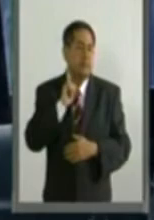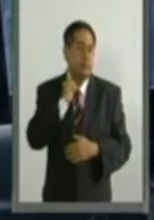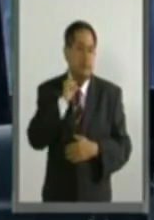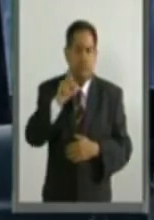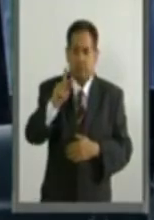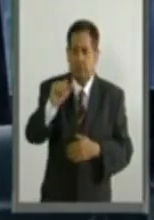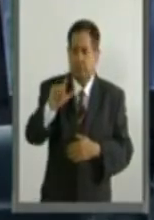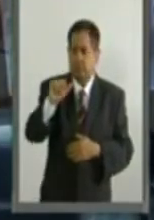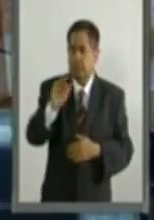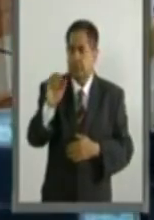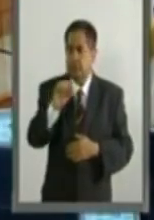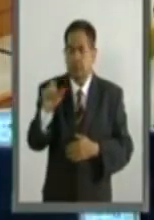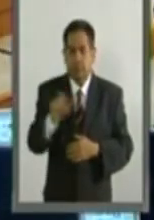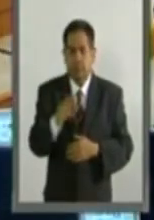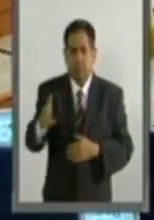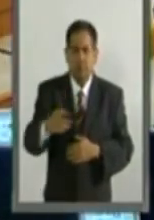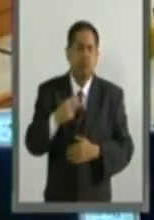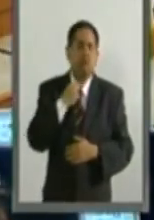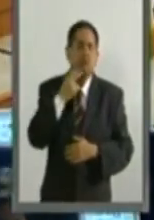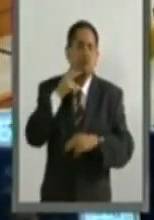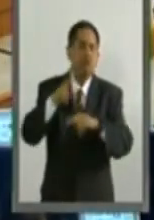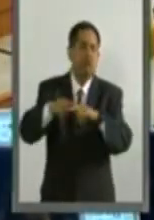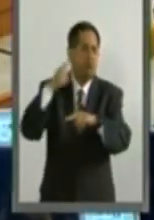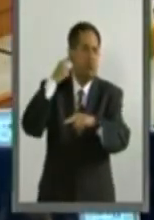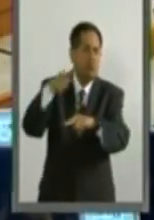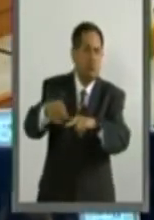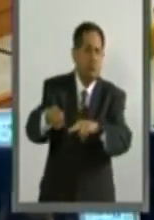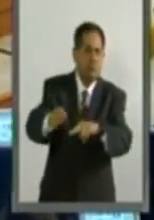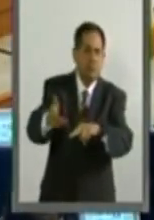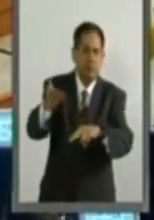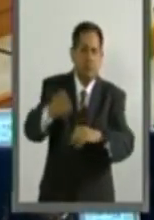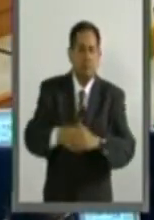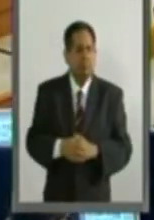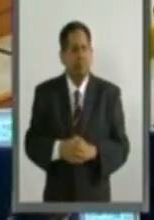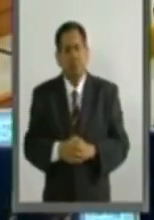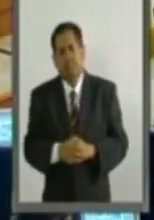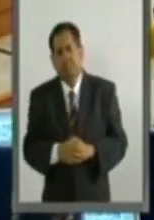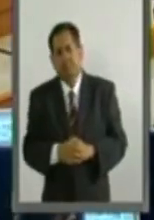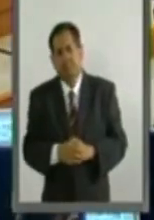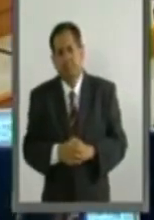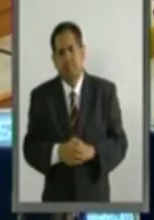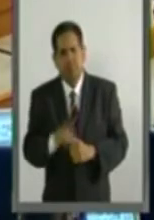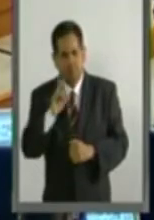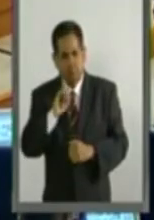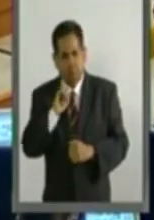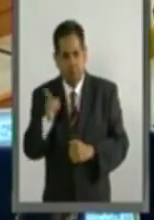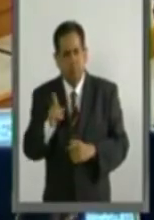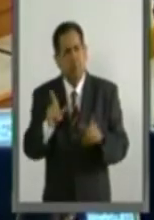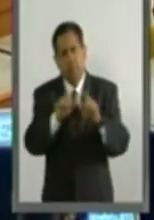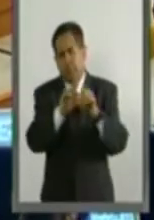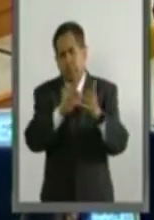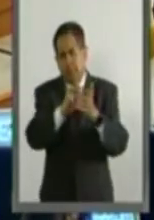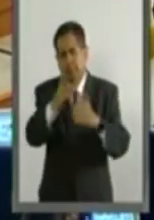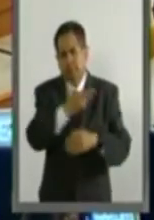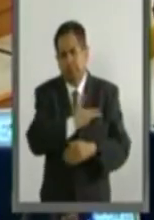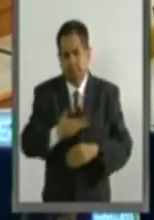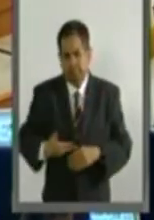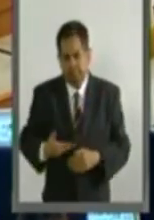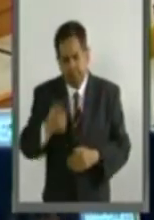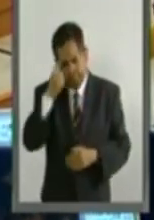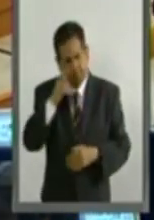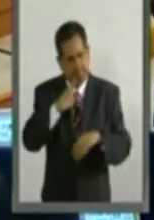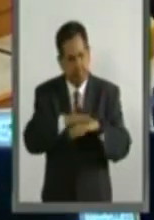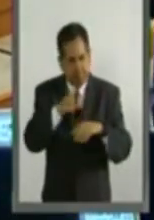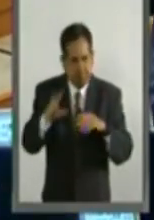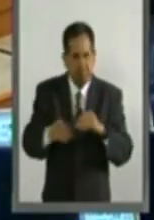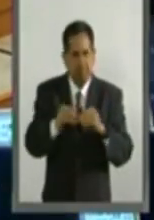Palafox. Denle volumen en su escaño, por favor. Brevemente, gracias, presidente, para adherirme a todo